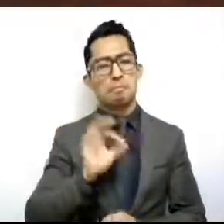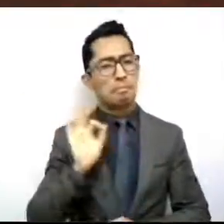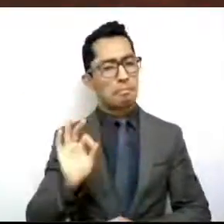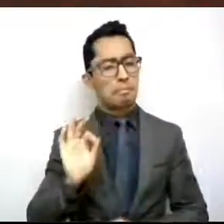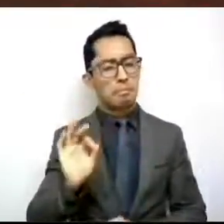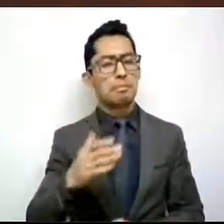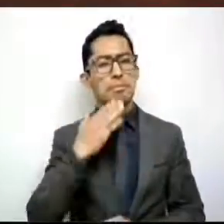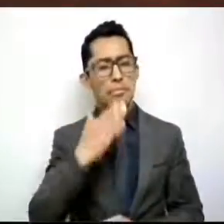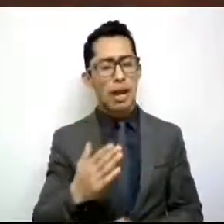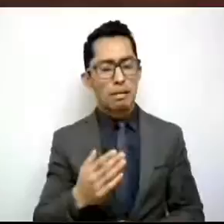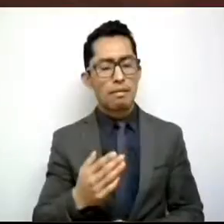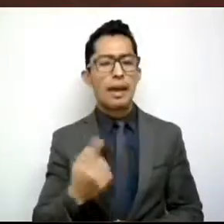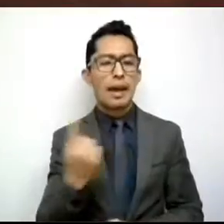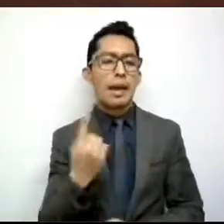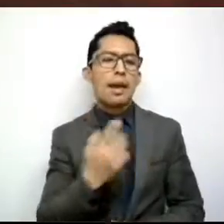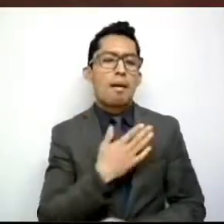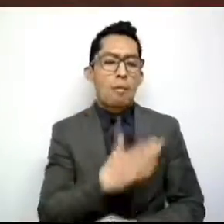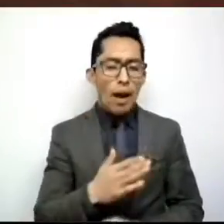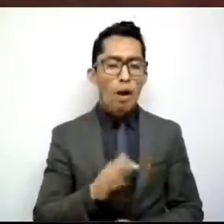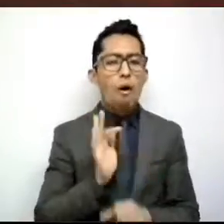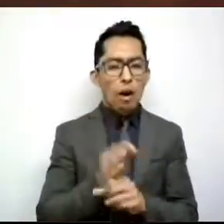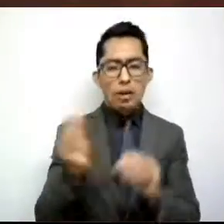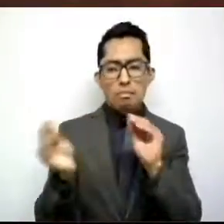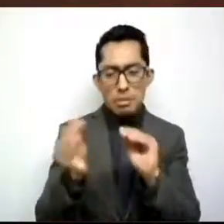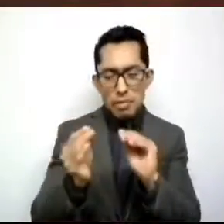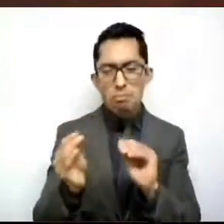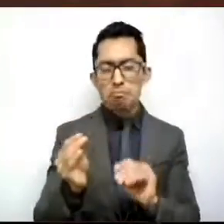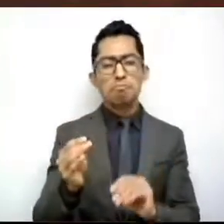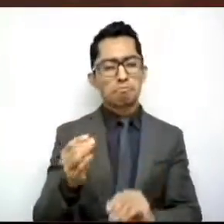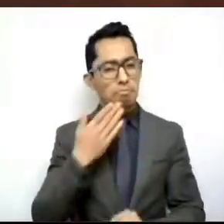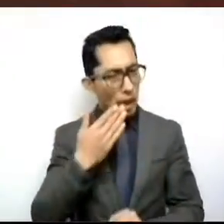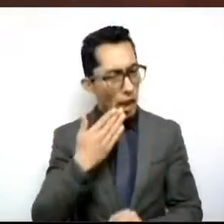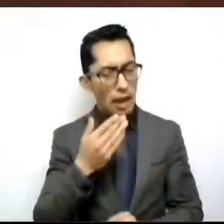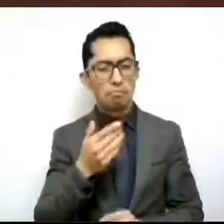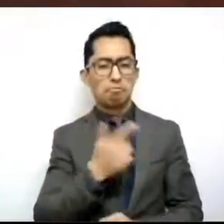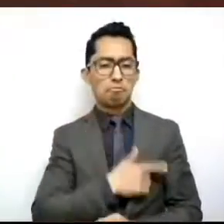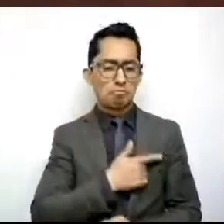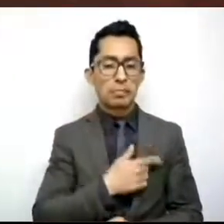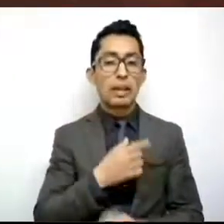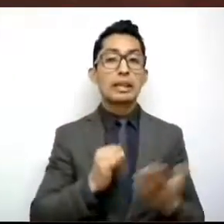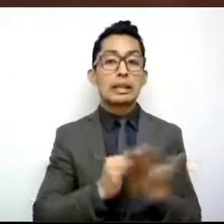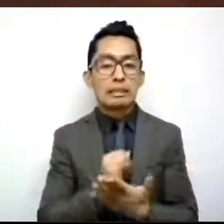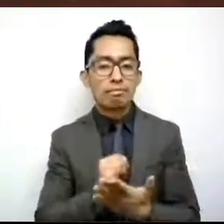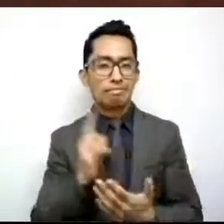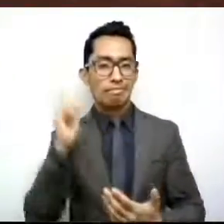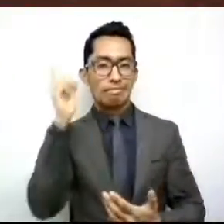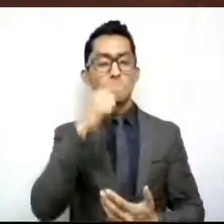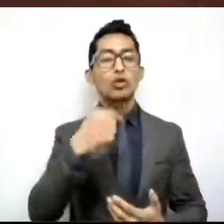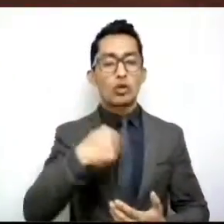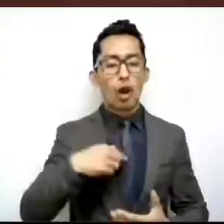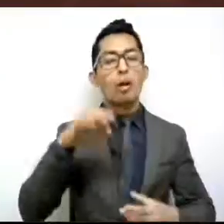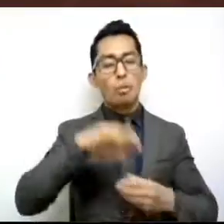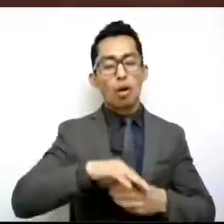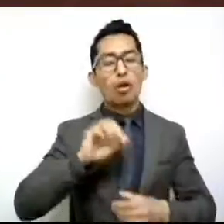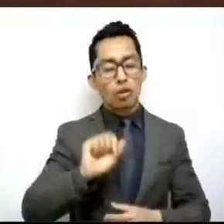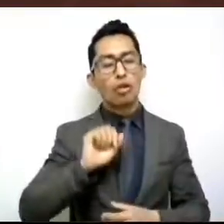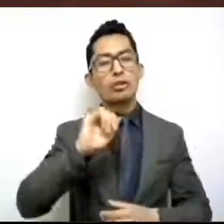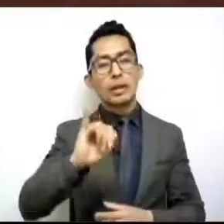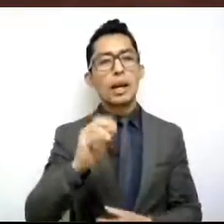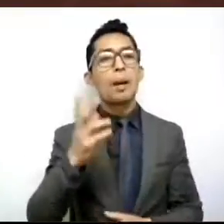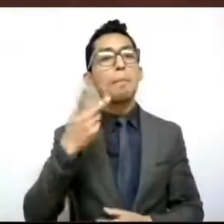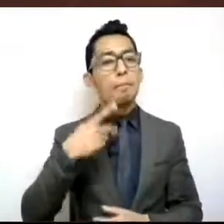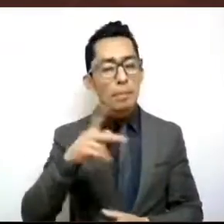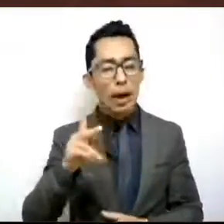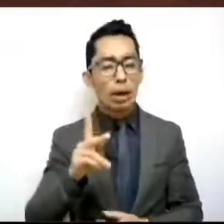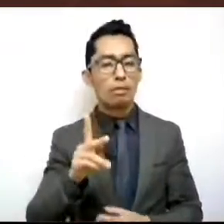Qué bien que haya este tipo de discusiones. Una decisión difícil, yo voy a favor, pero invito